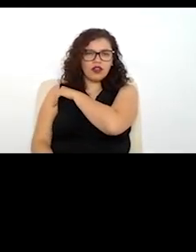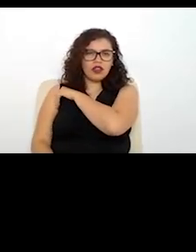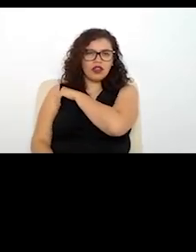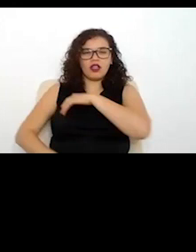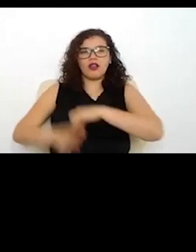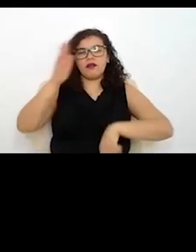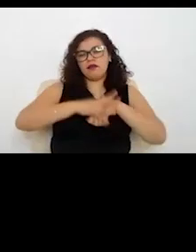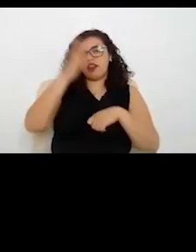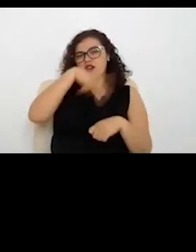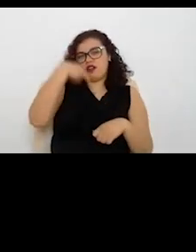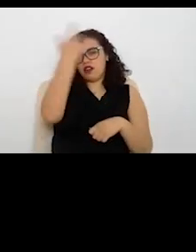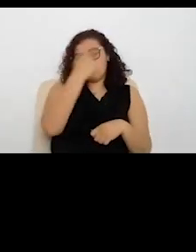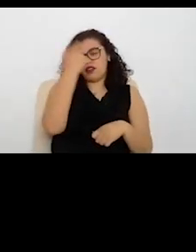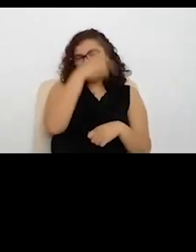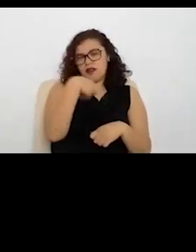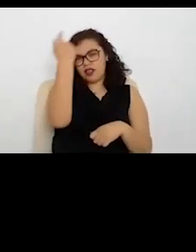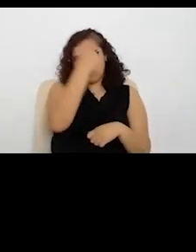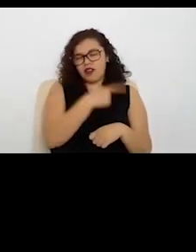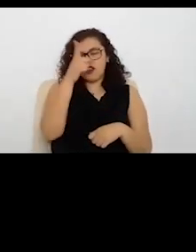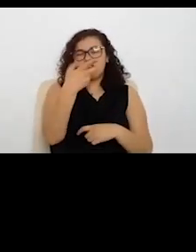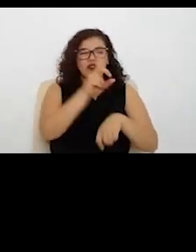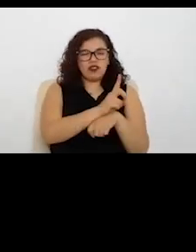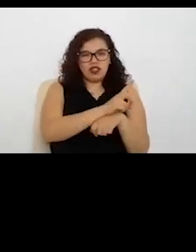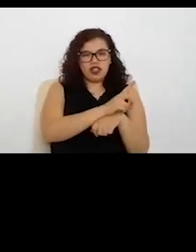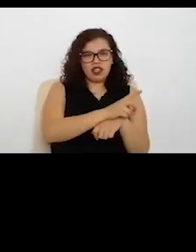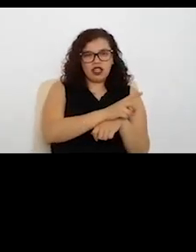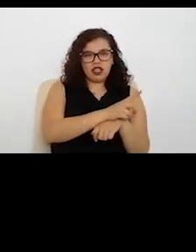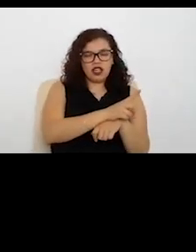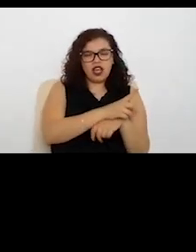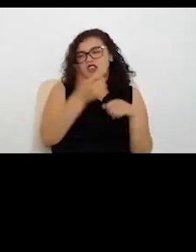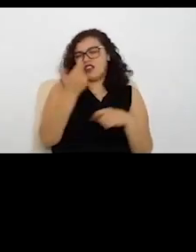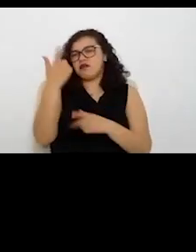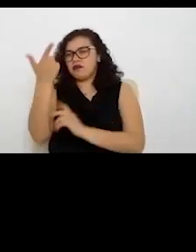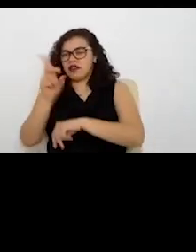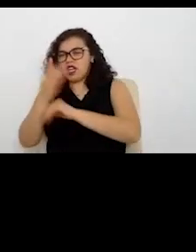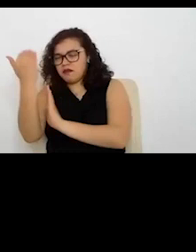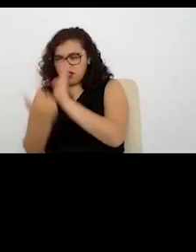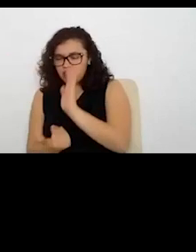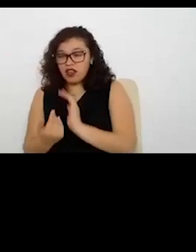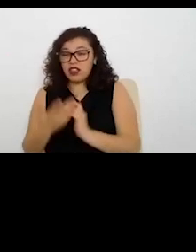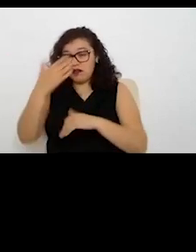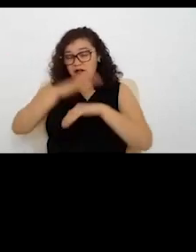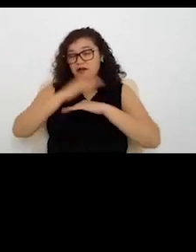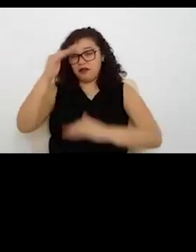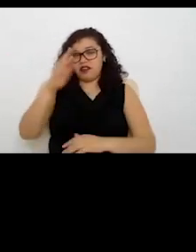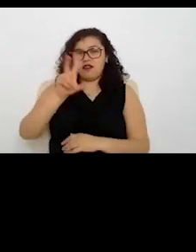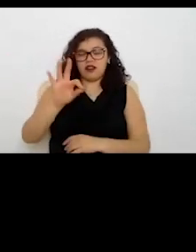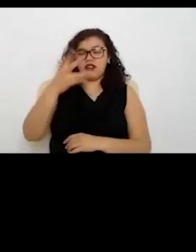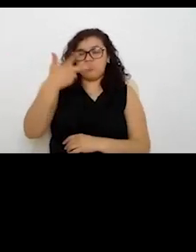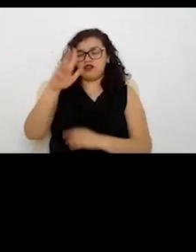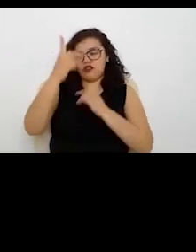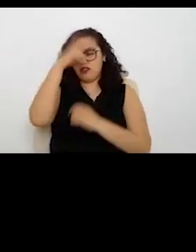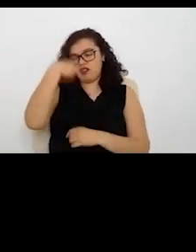más horas en un día y menos horas en otra, siempre y cuando nunca se exceda de las 48 horas a la semana. En dado caso de que se exceda, pues entonces ya estamos hablando de unas